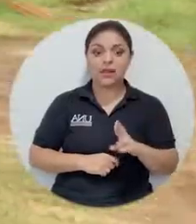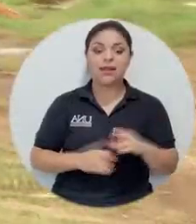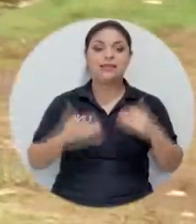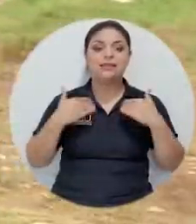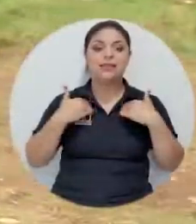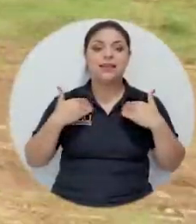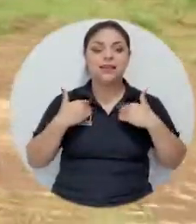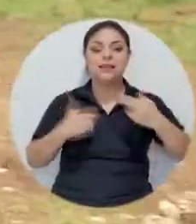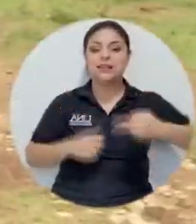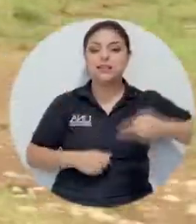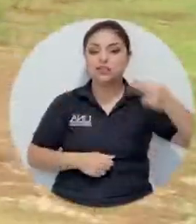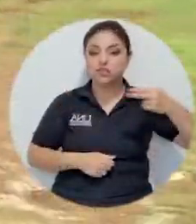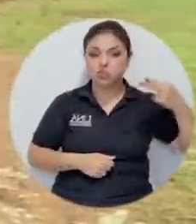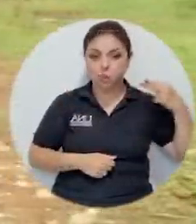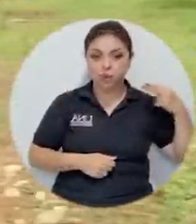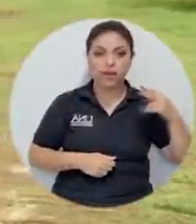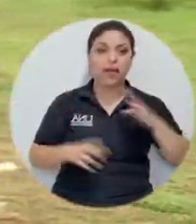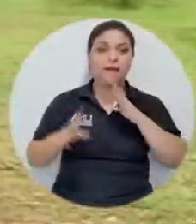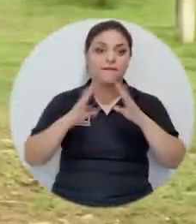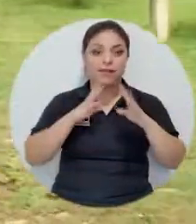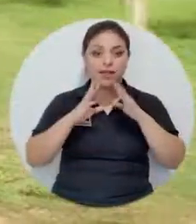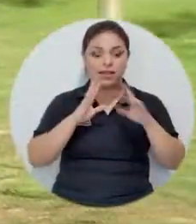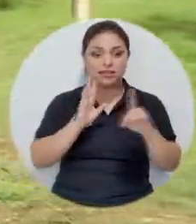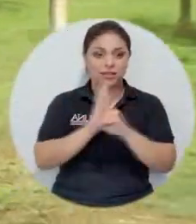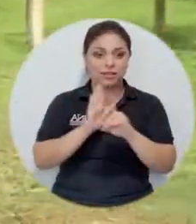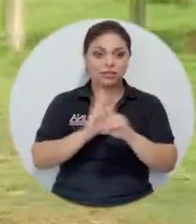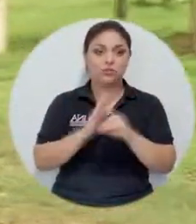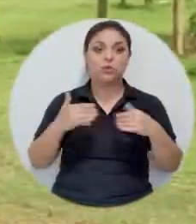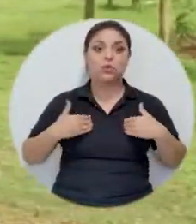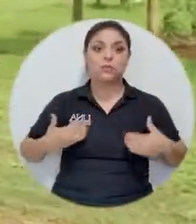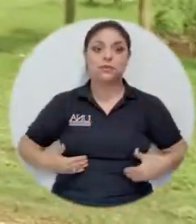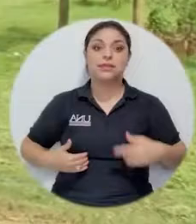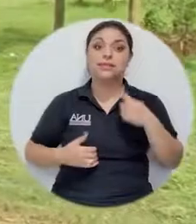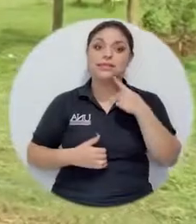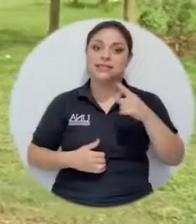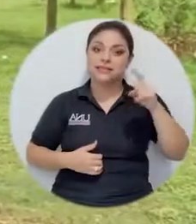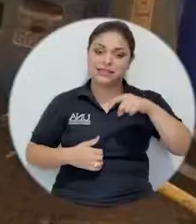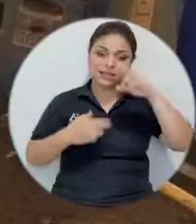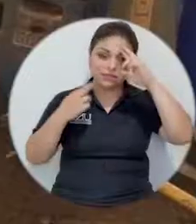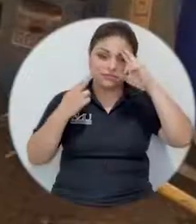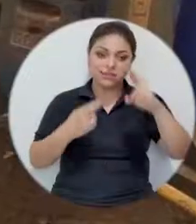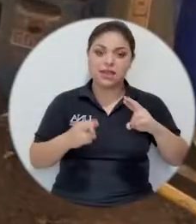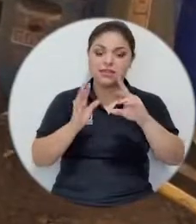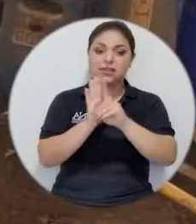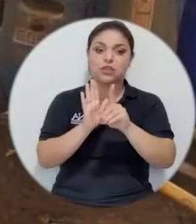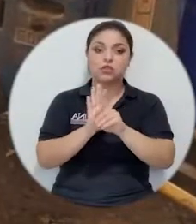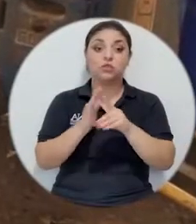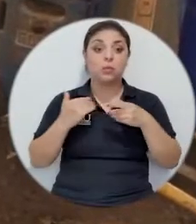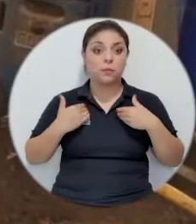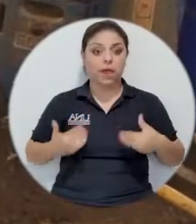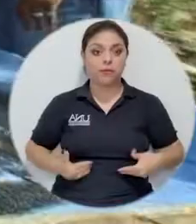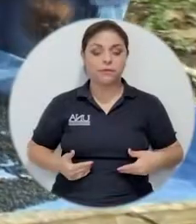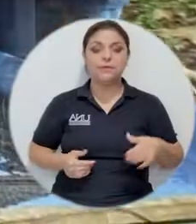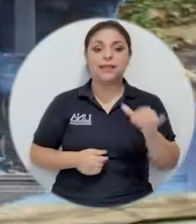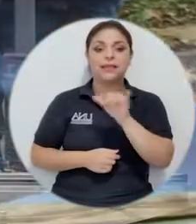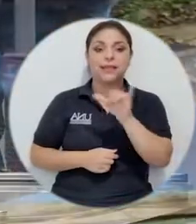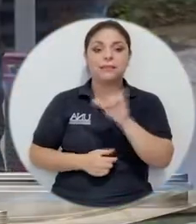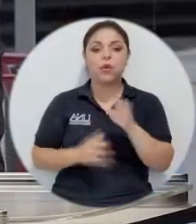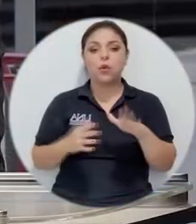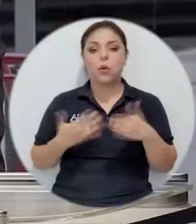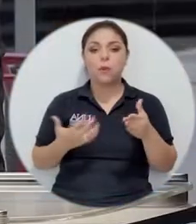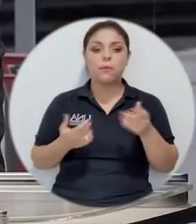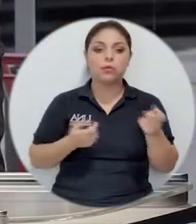pues tiene una historia de hablar de derechos humanos y de decir que se respeten derechos humanos, y por otro lado,